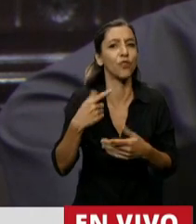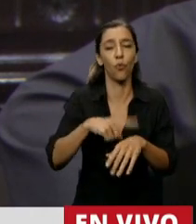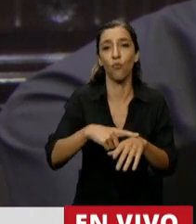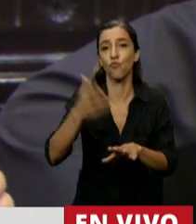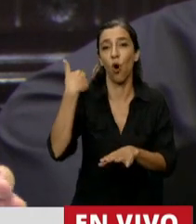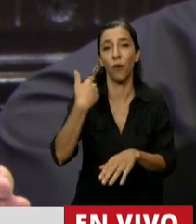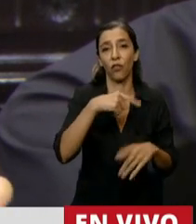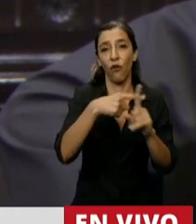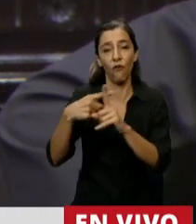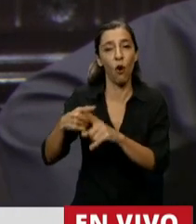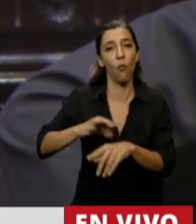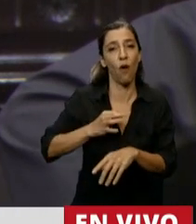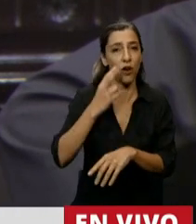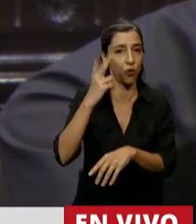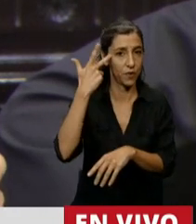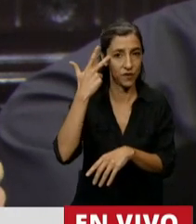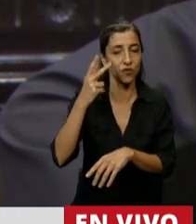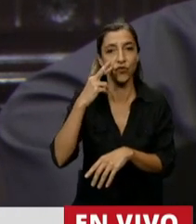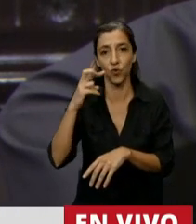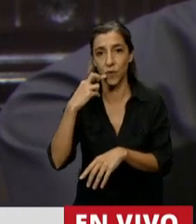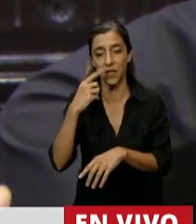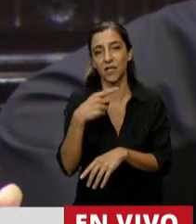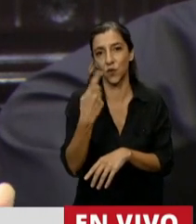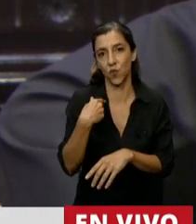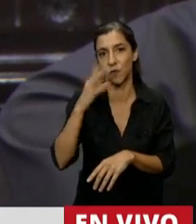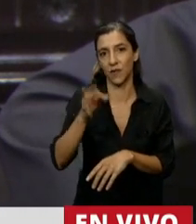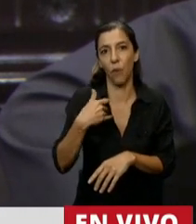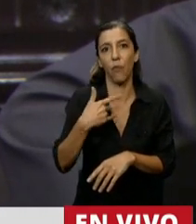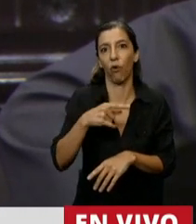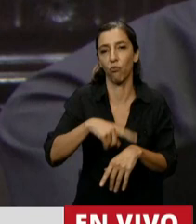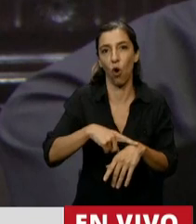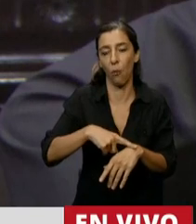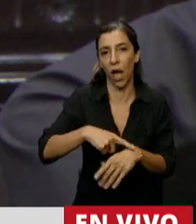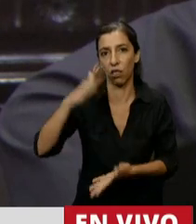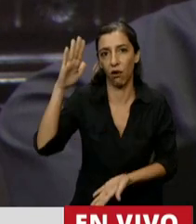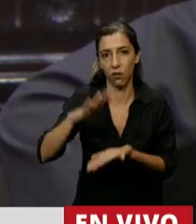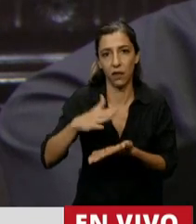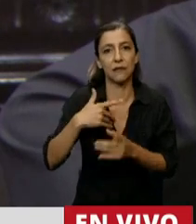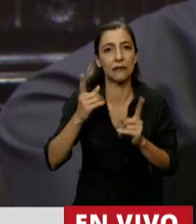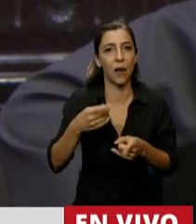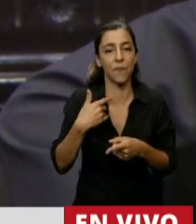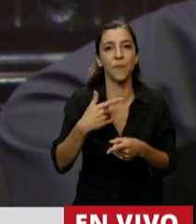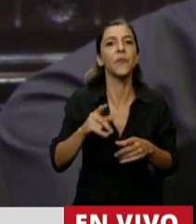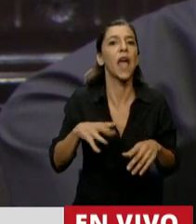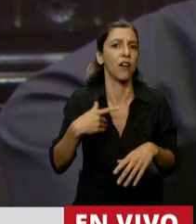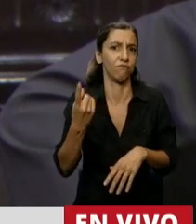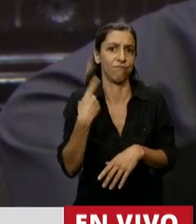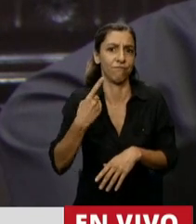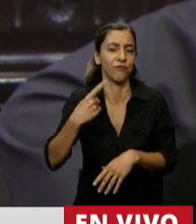en el 2018 y en el 2019 y que nos había dejado un sistema jubilatorio con 250.000 millones de pesos de